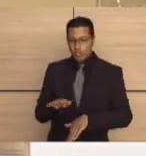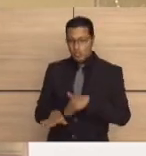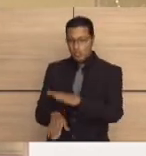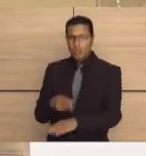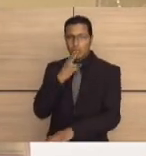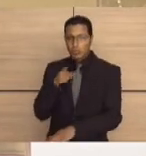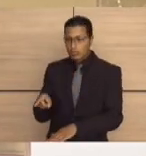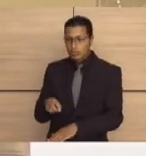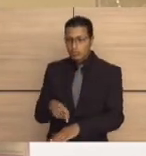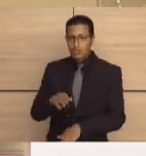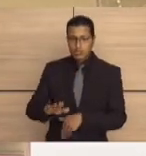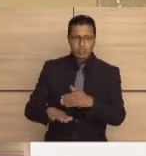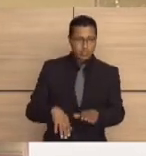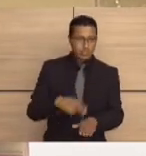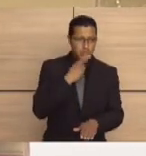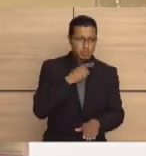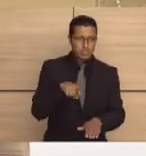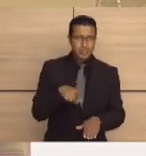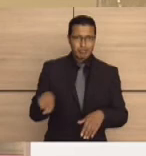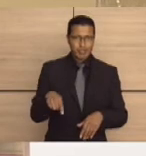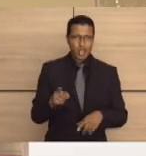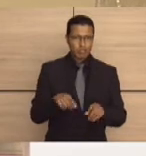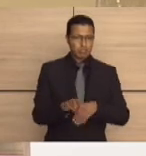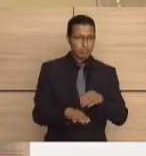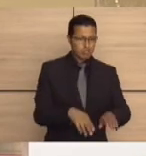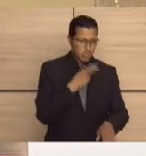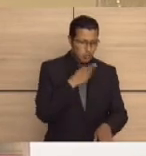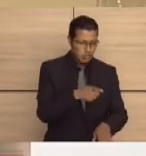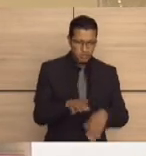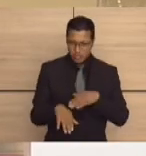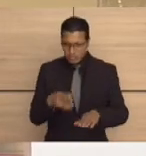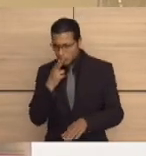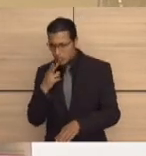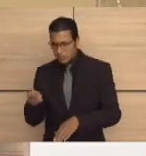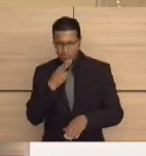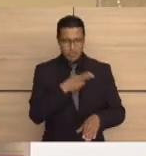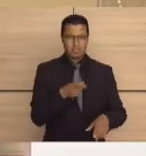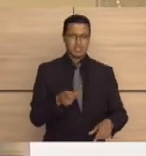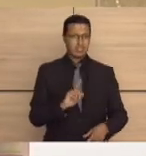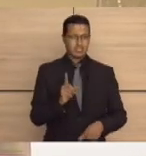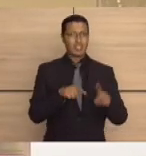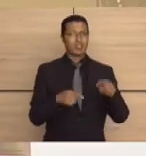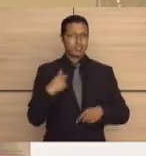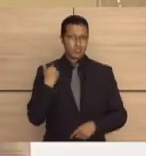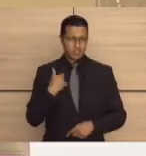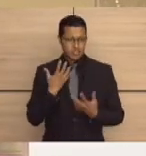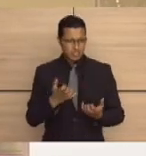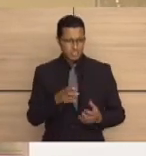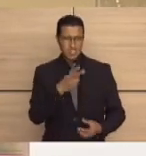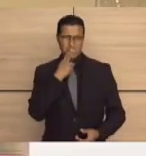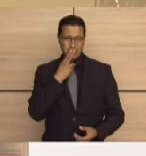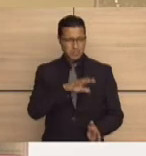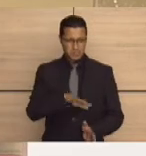conté. El resto eran 3, entonces como que hay jóvenes que están intentando cambiar esas realidades y quisiera que